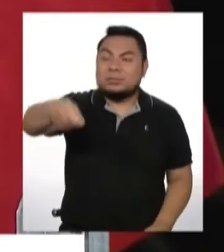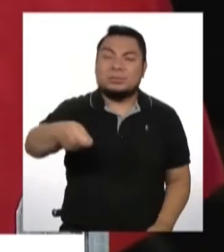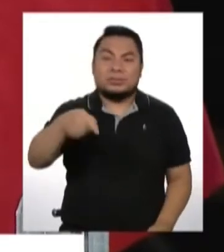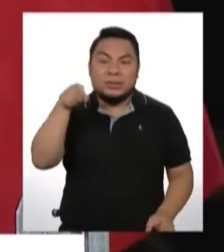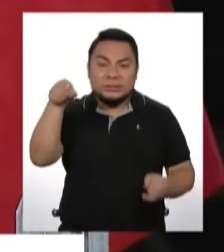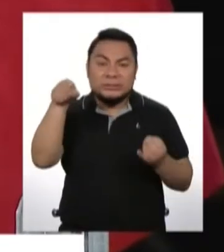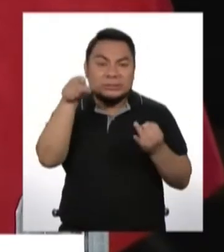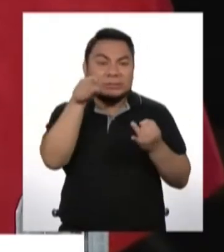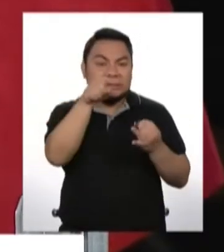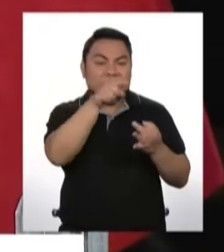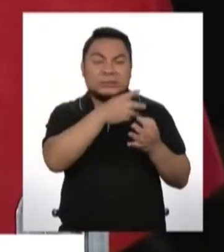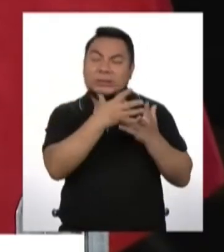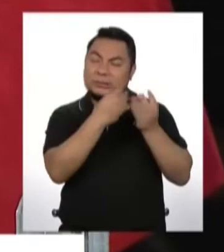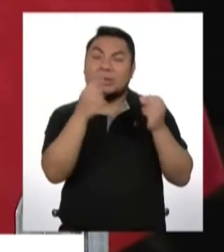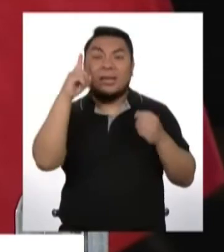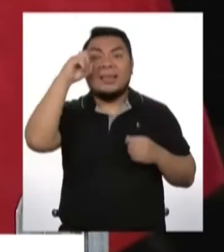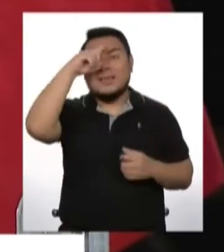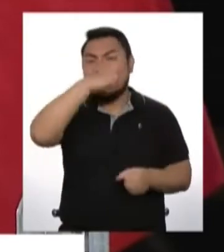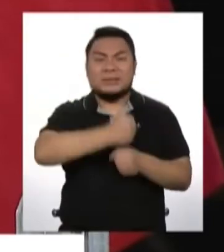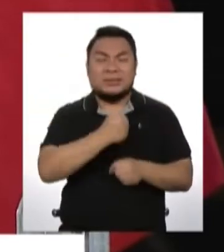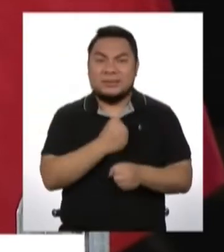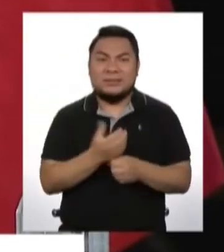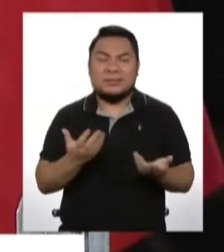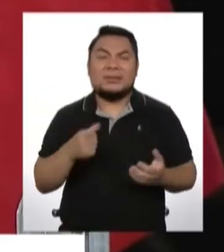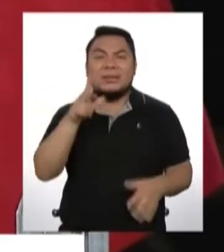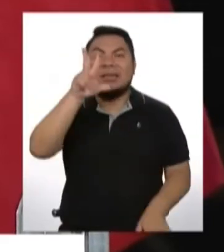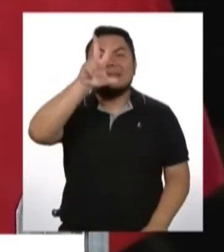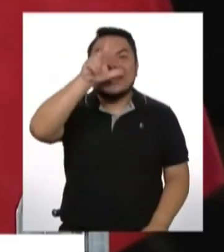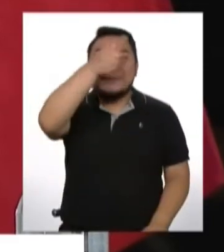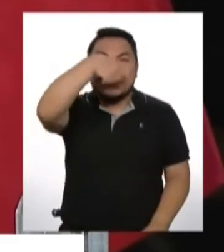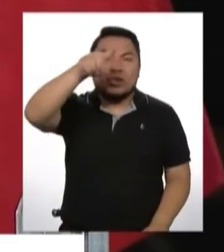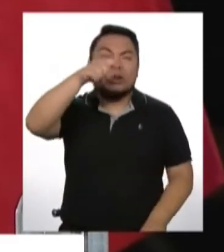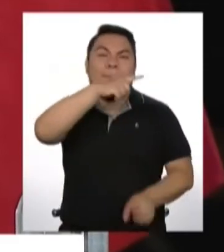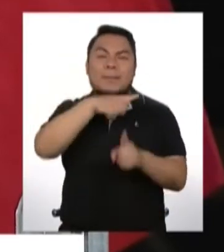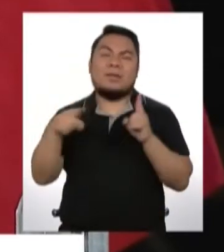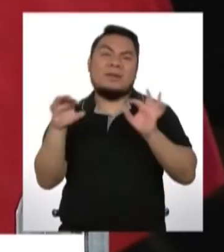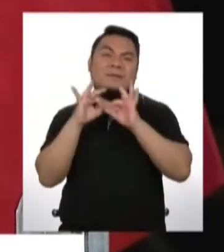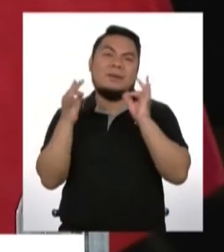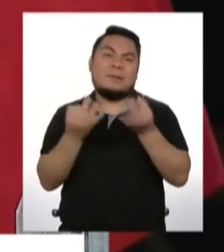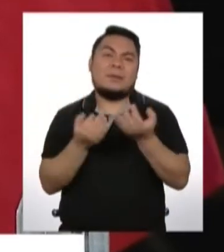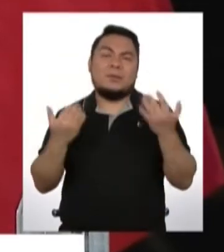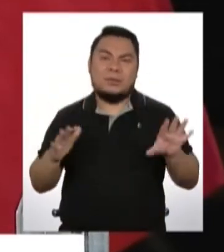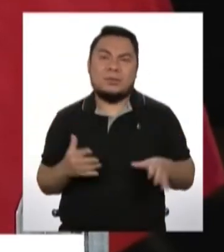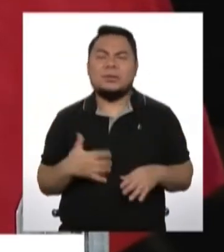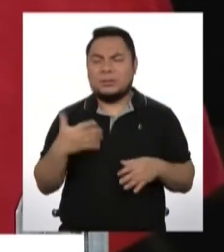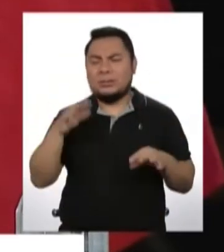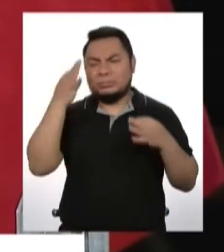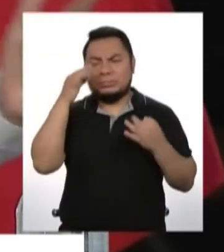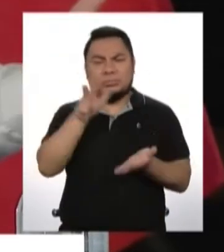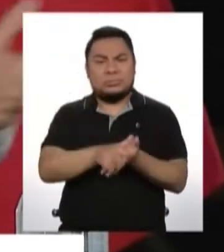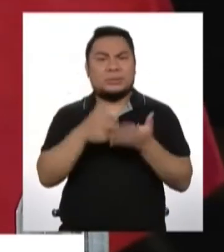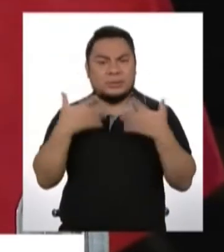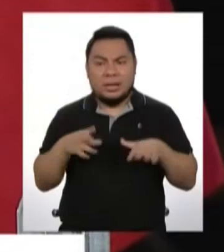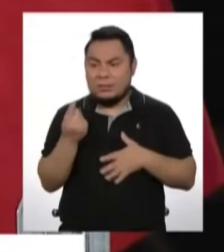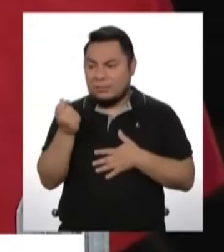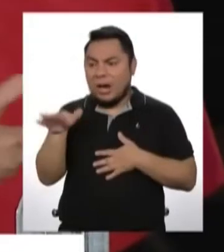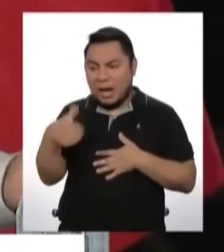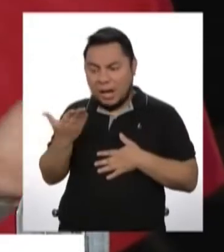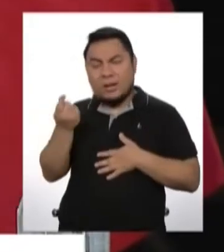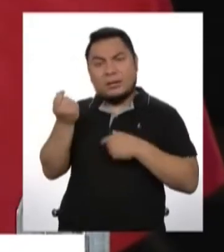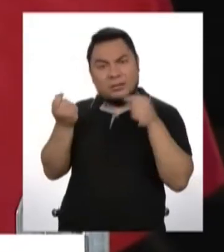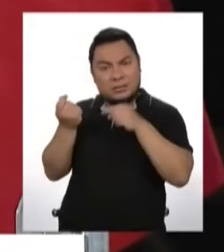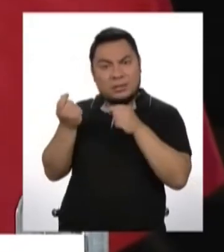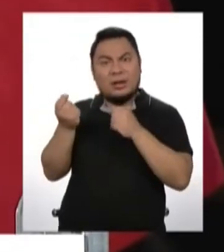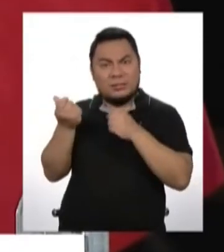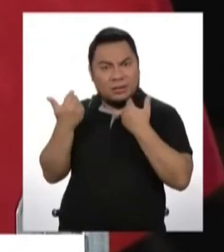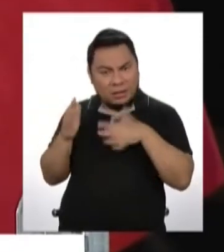política hay, vamos a atender a estas 3,5 millones de hogares. La decisión está tomada. El recurso existe, el dinero